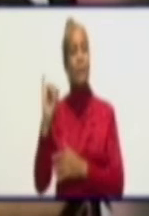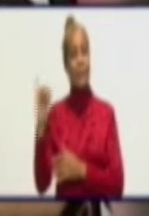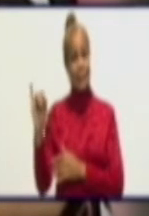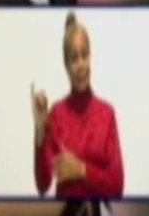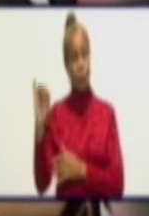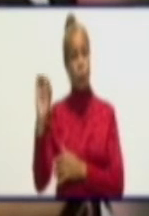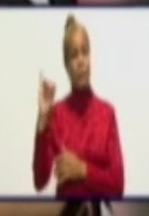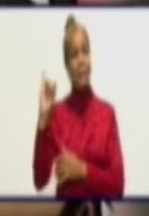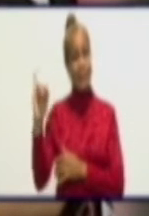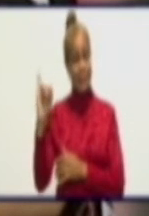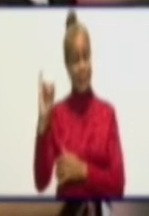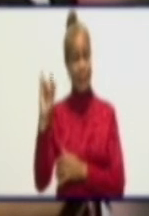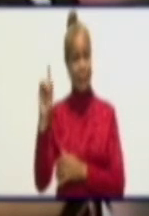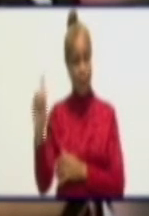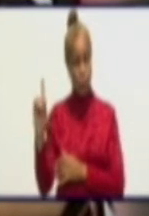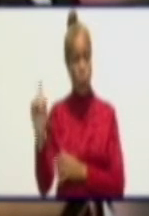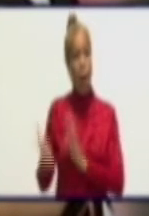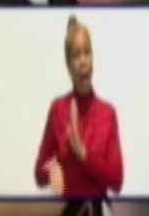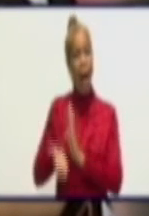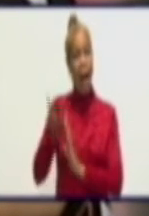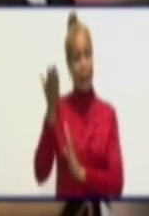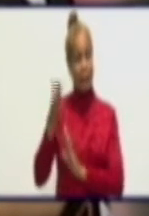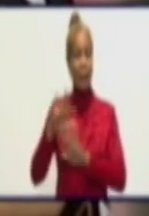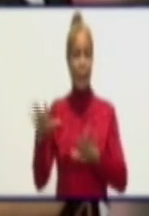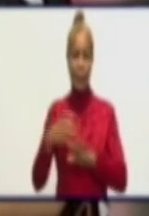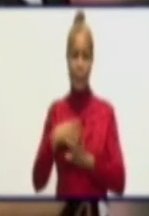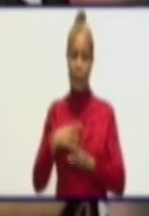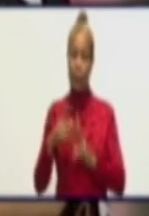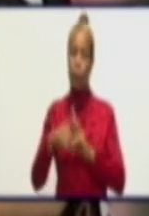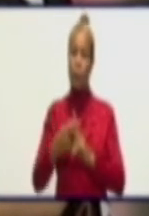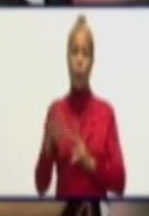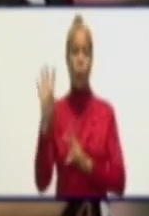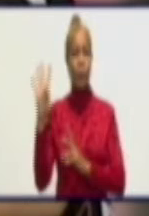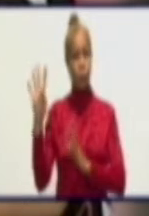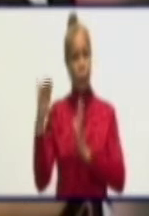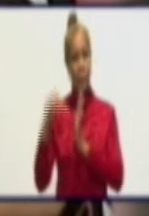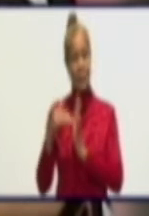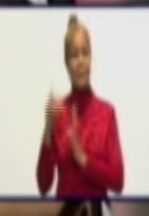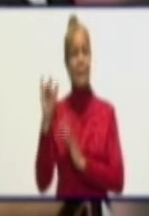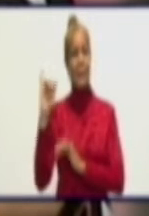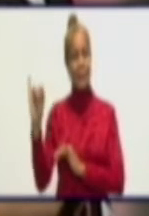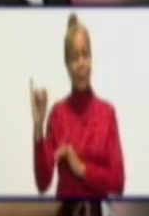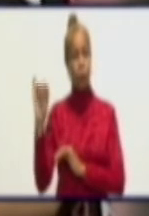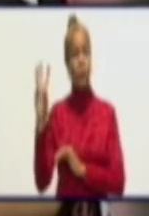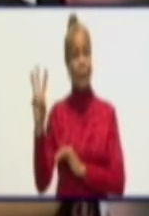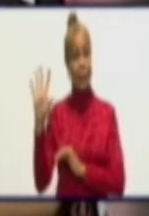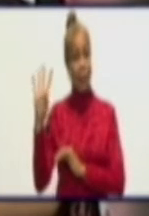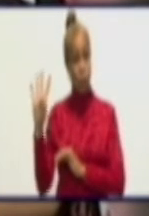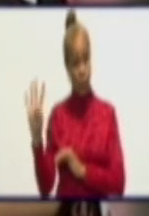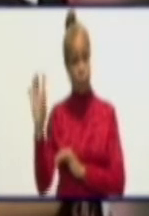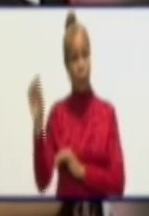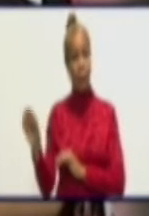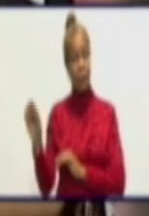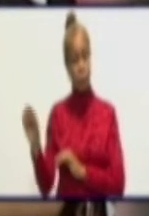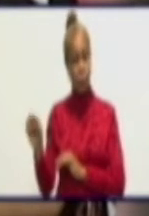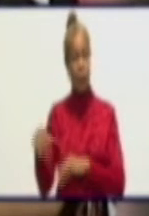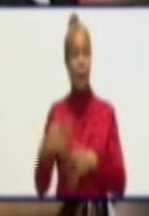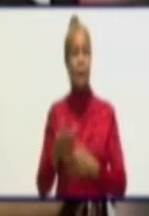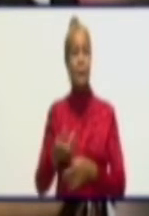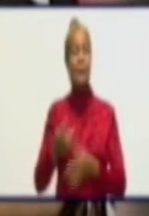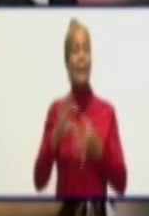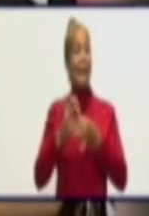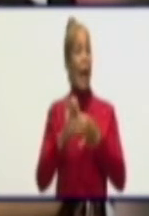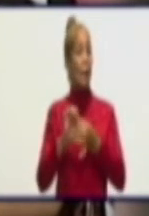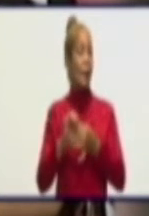últimas 24 horas. Ya tenemos recuperados 5.494 pacientes. En vigilancia intensiva en el Celia